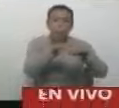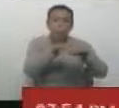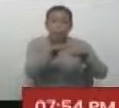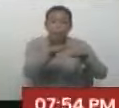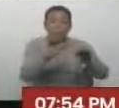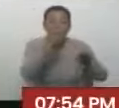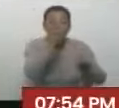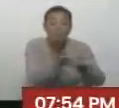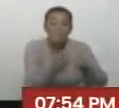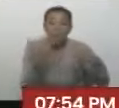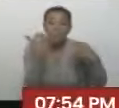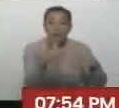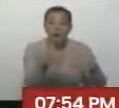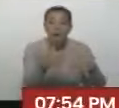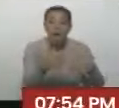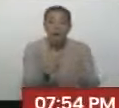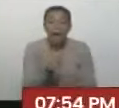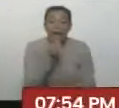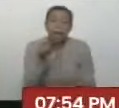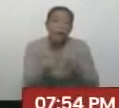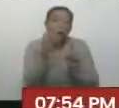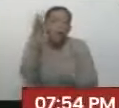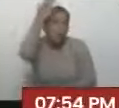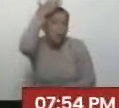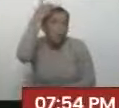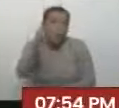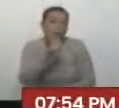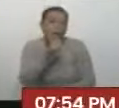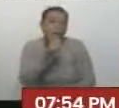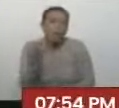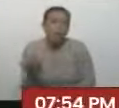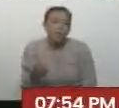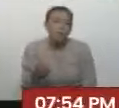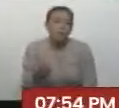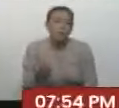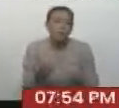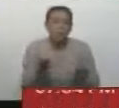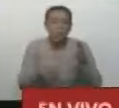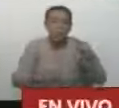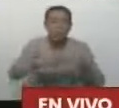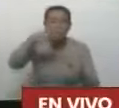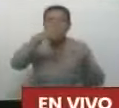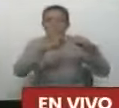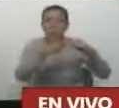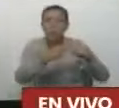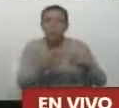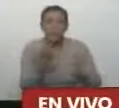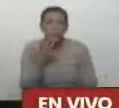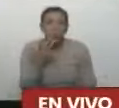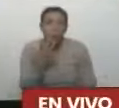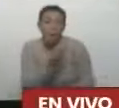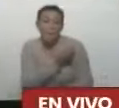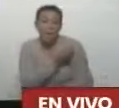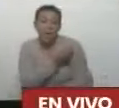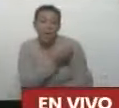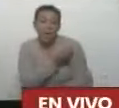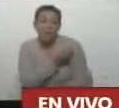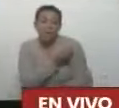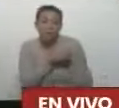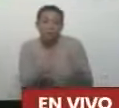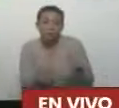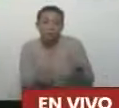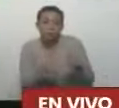como si estuviera creciendo el río. Y ¿qué me colocas ahí? ¿Qué es eso? Es como un bloque. Y ahí me dio una alerta. Aquí en la